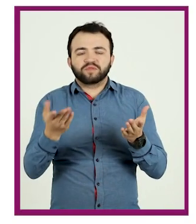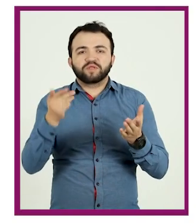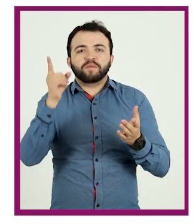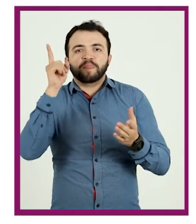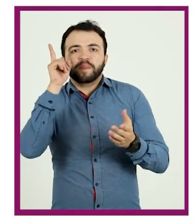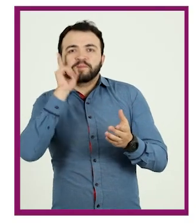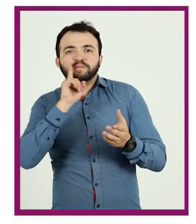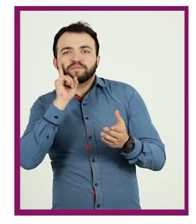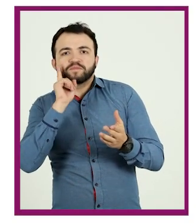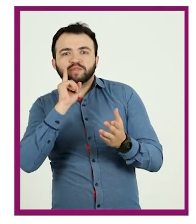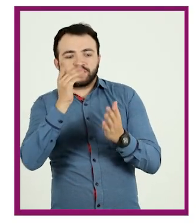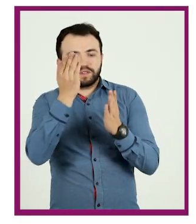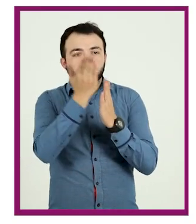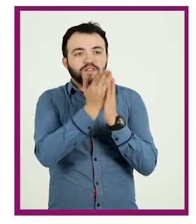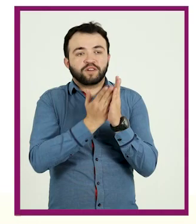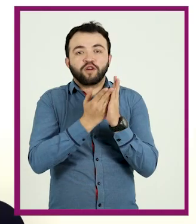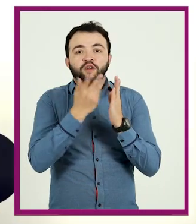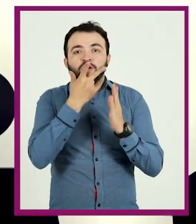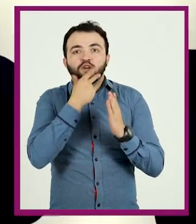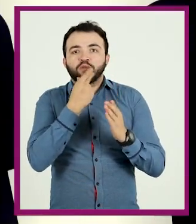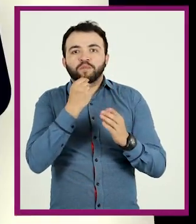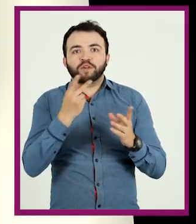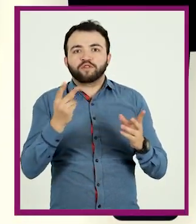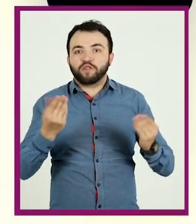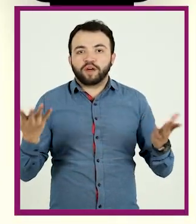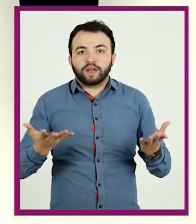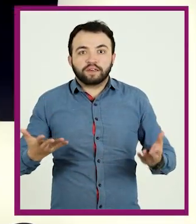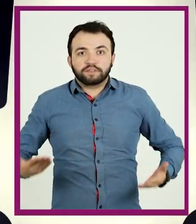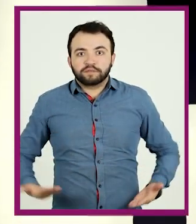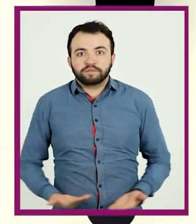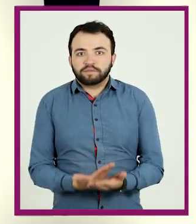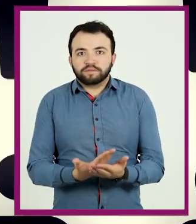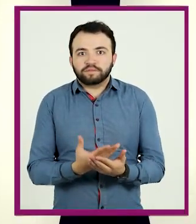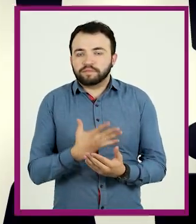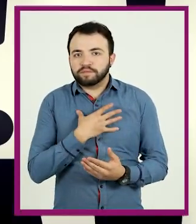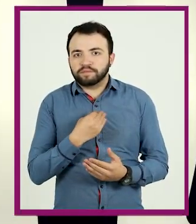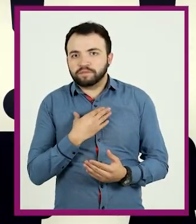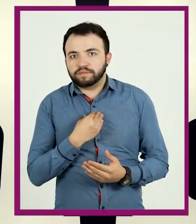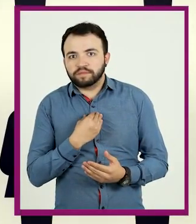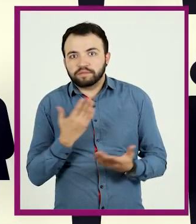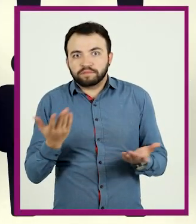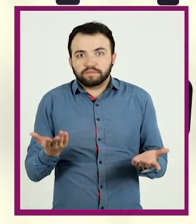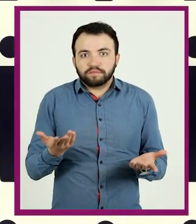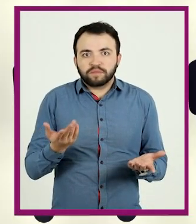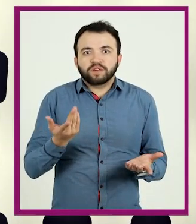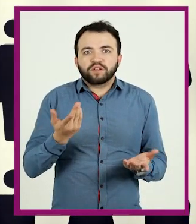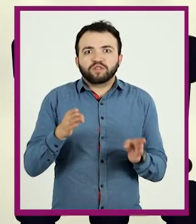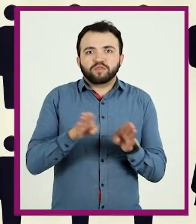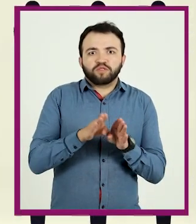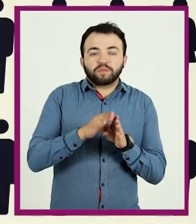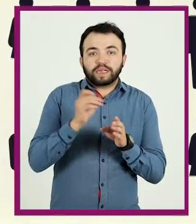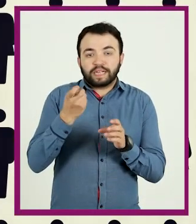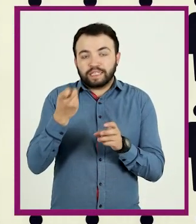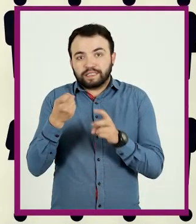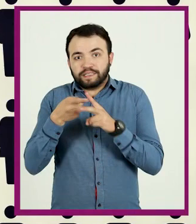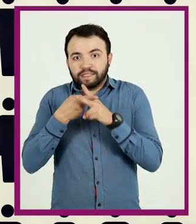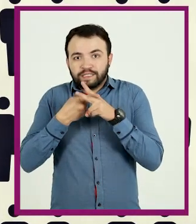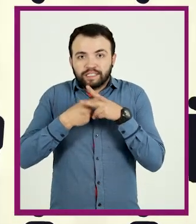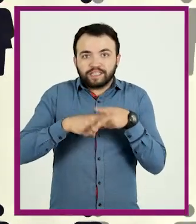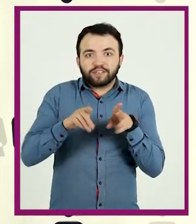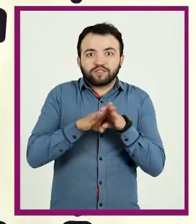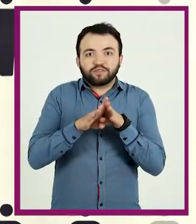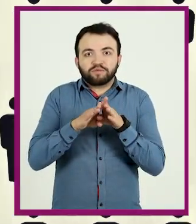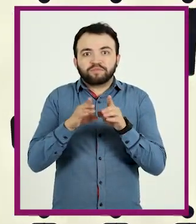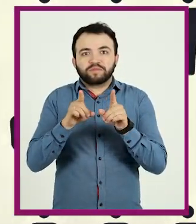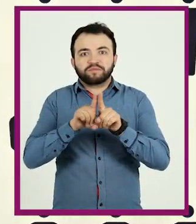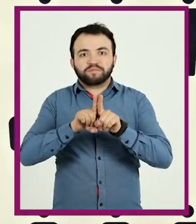cigoto, producido éste por la hembra. El hecho de que no sea el macho el que geste la nueva vida en su interior fue uno de los